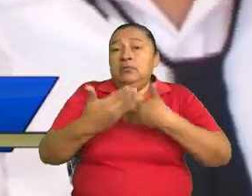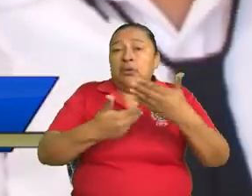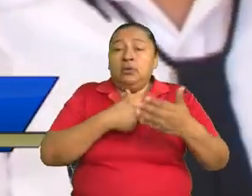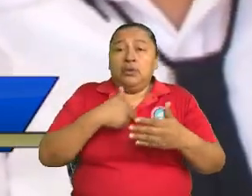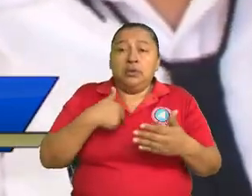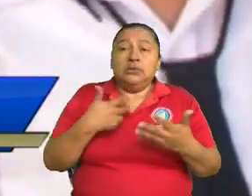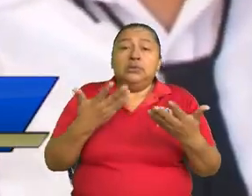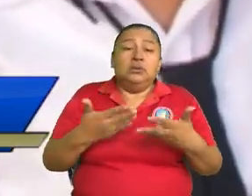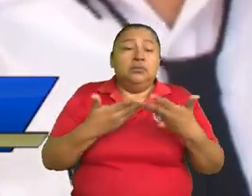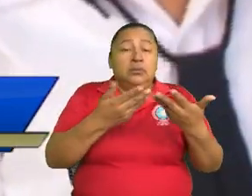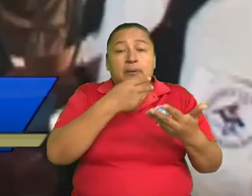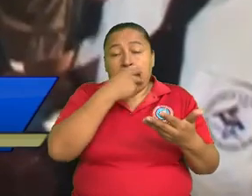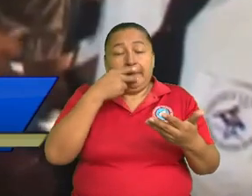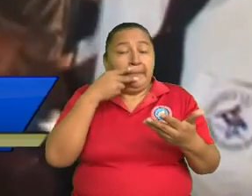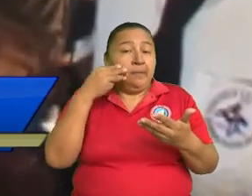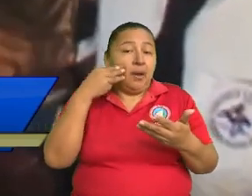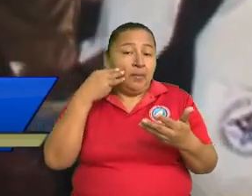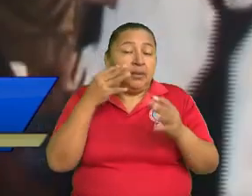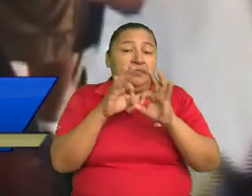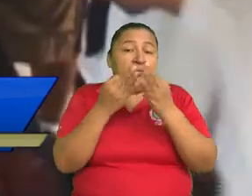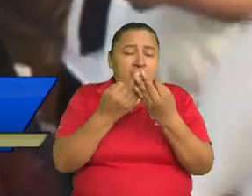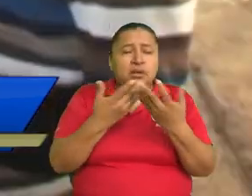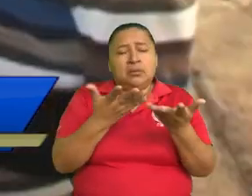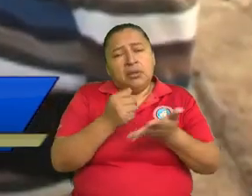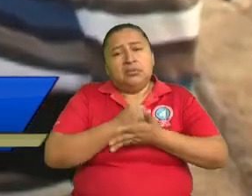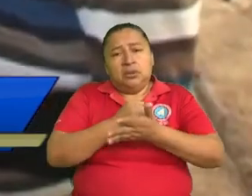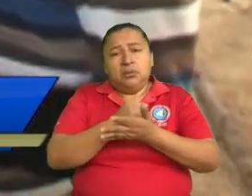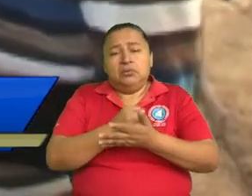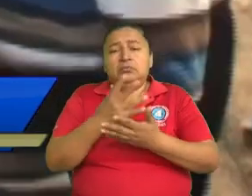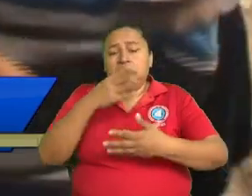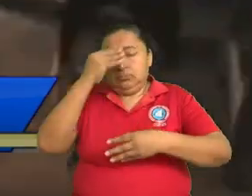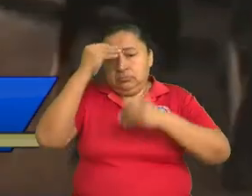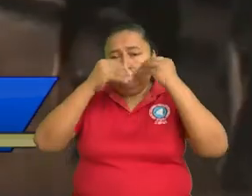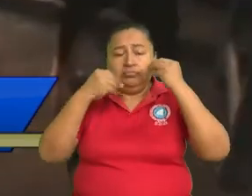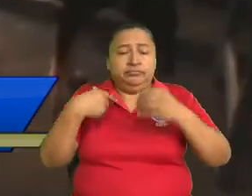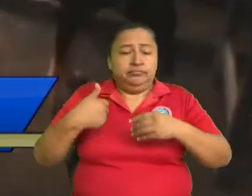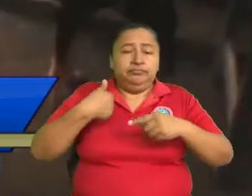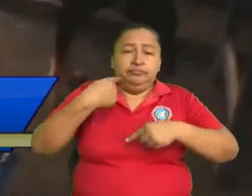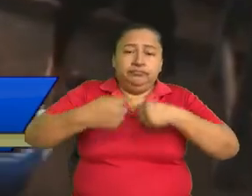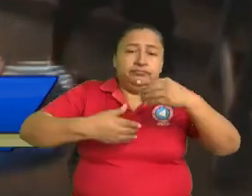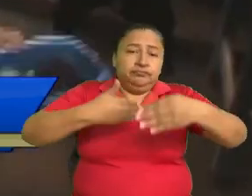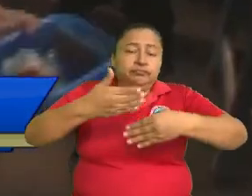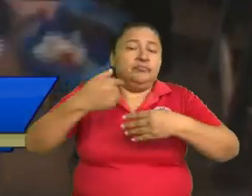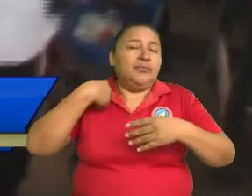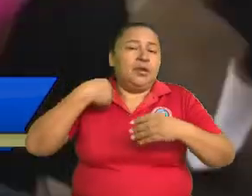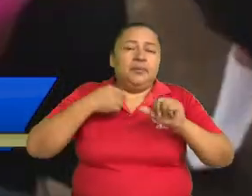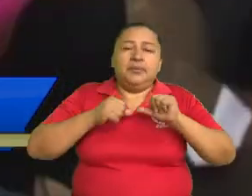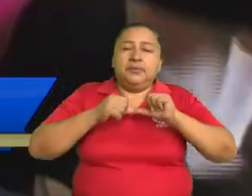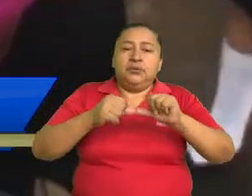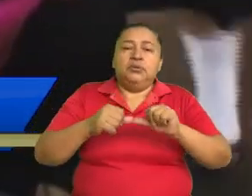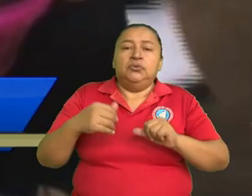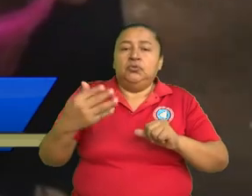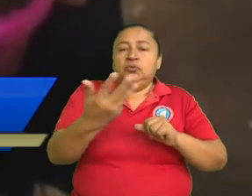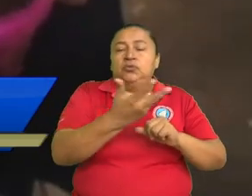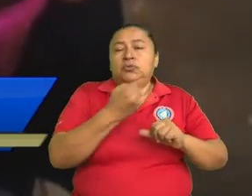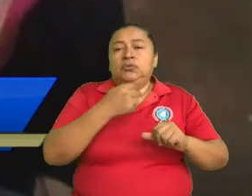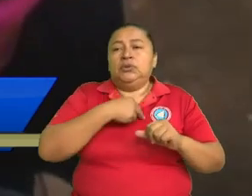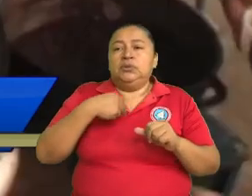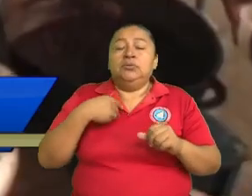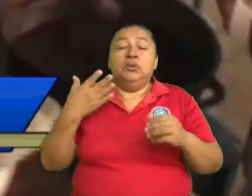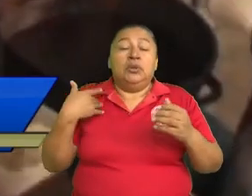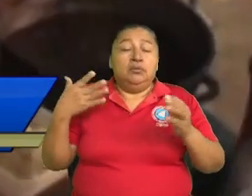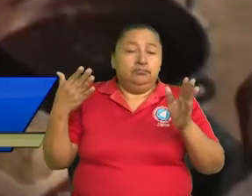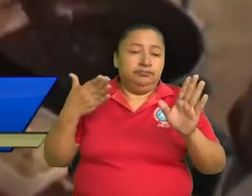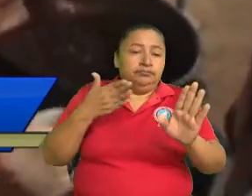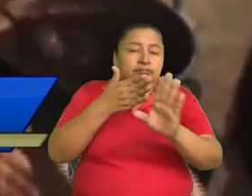y lo hacen también las madres y los padres de familia. Entonces, es un aprendizaje constante. Nosotros decimos, todo lo que hacemos tiene un sentido